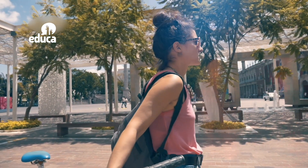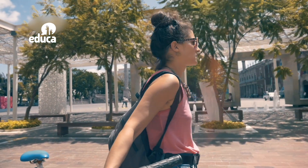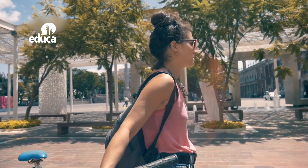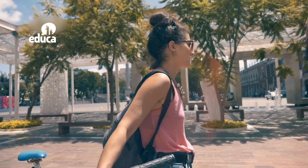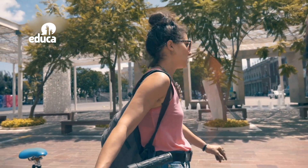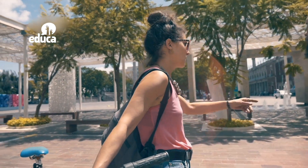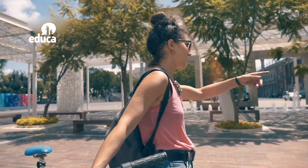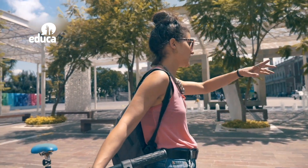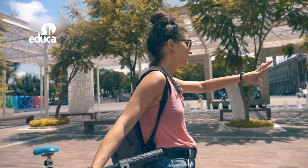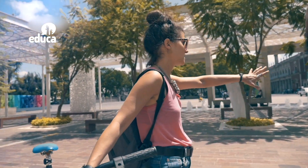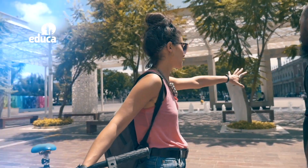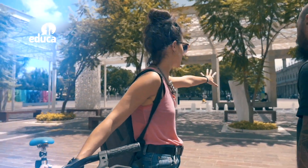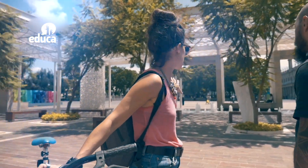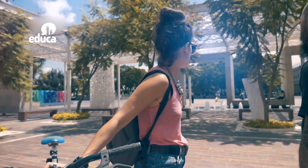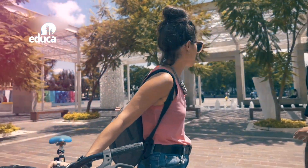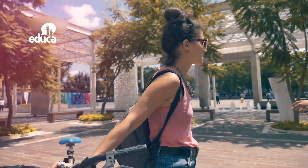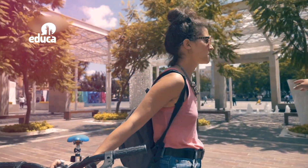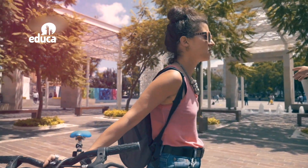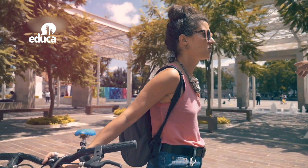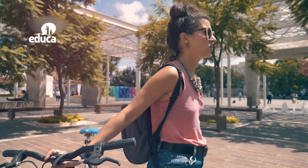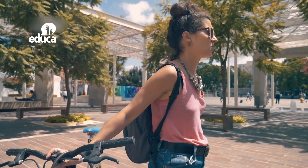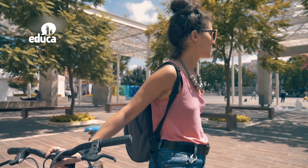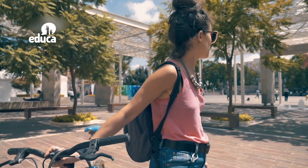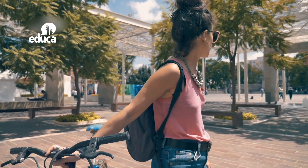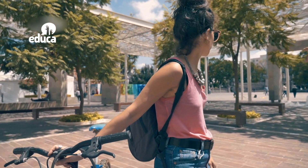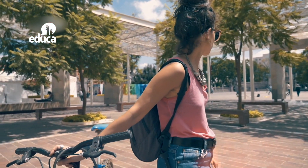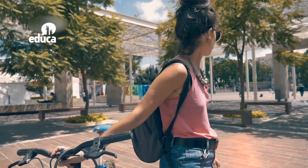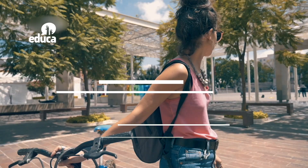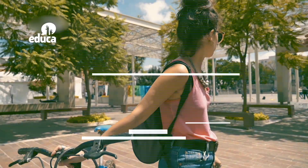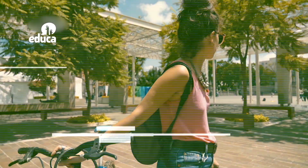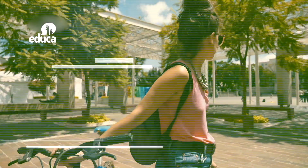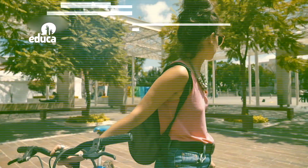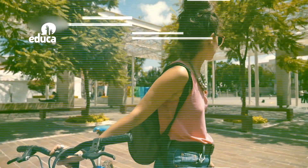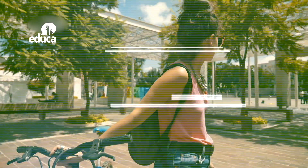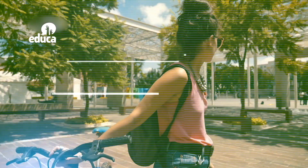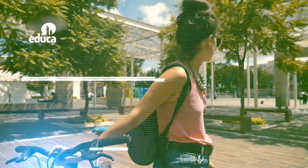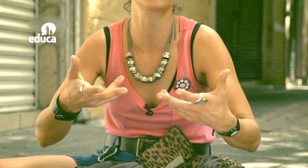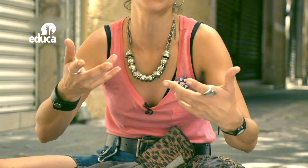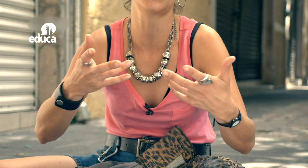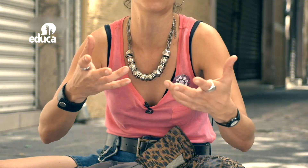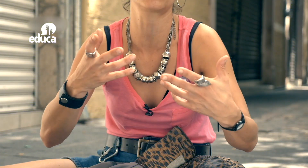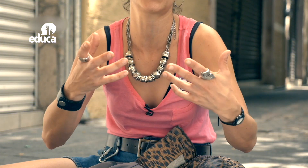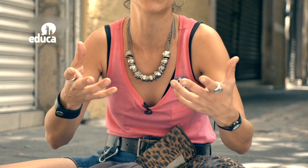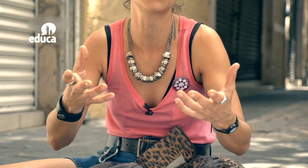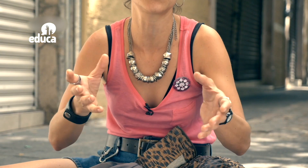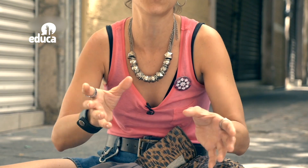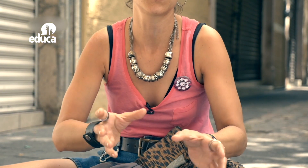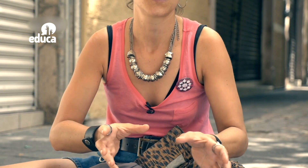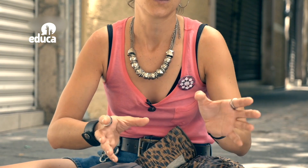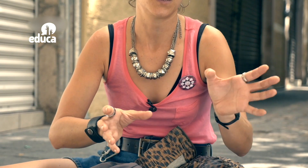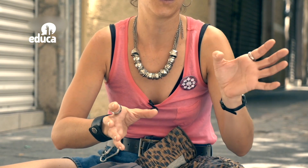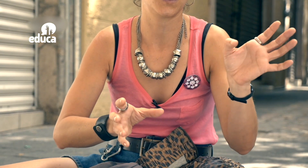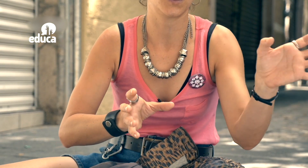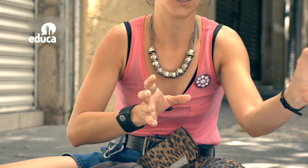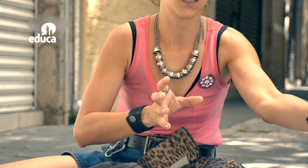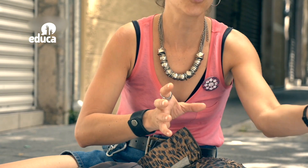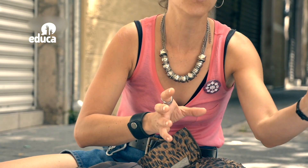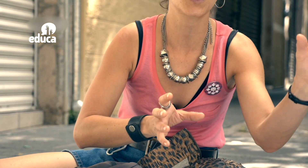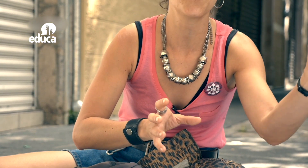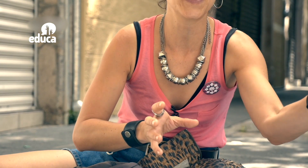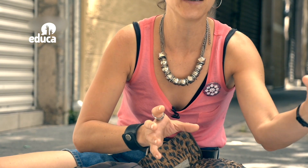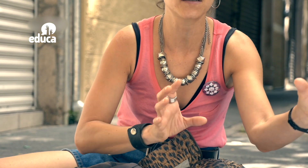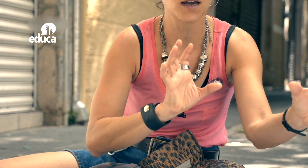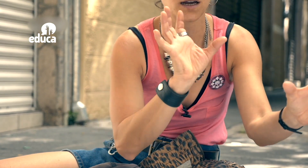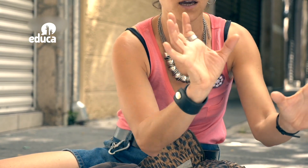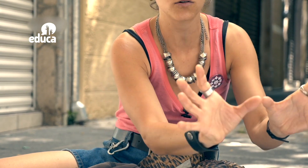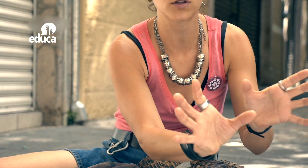material en bruto a una dirección y que esa dirección sea la que organice